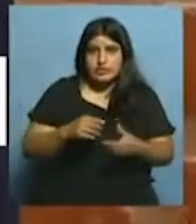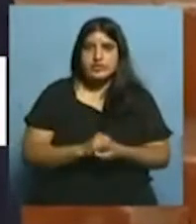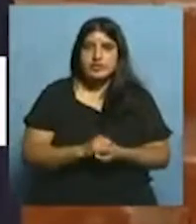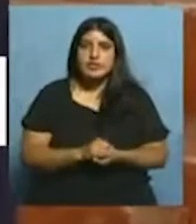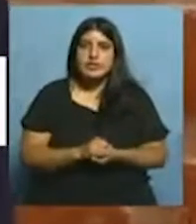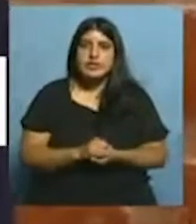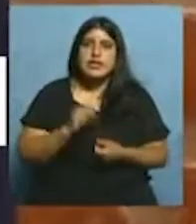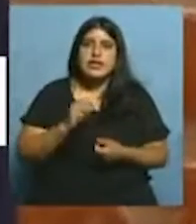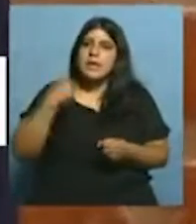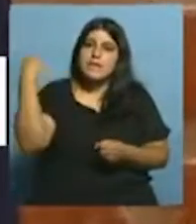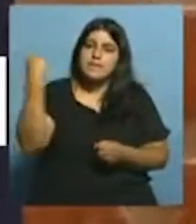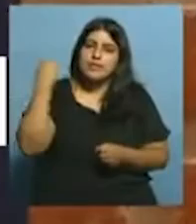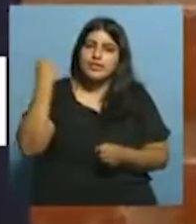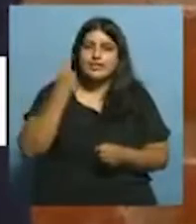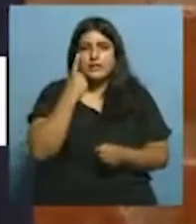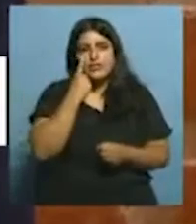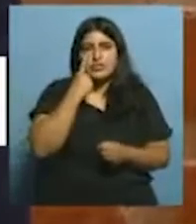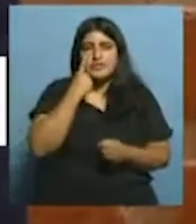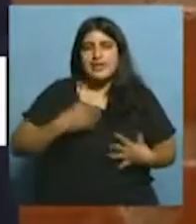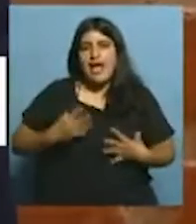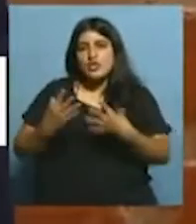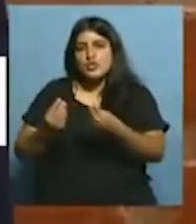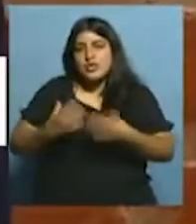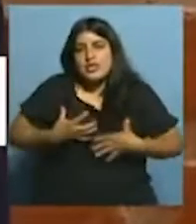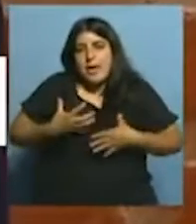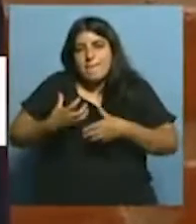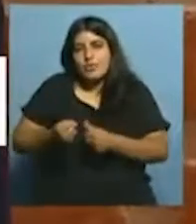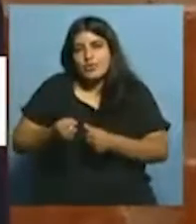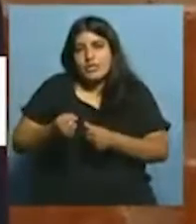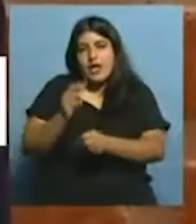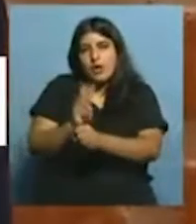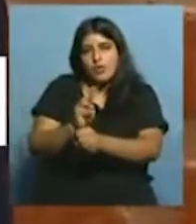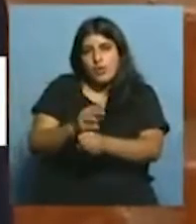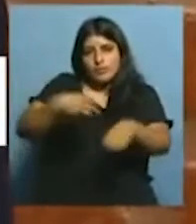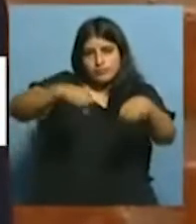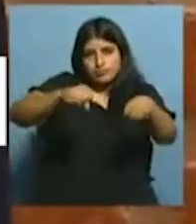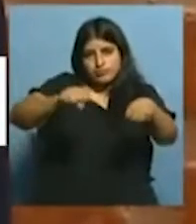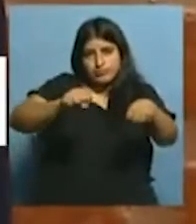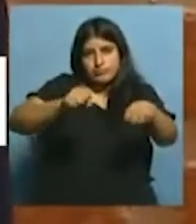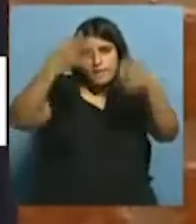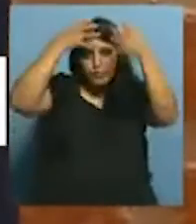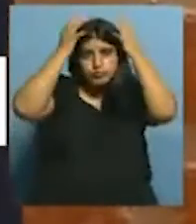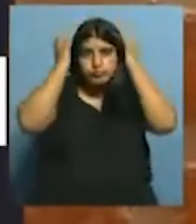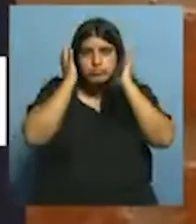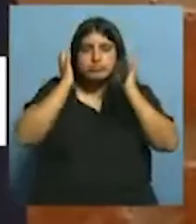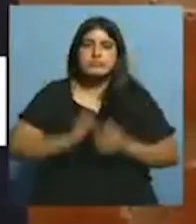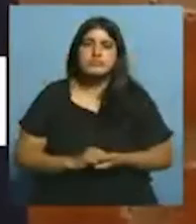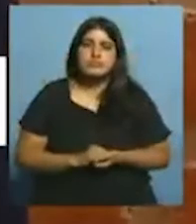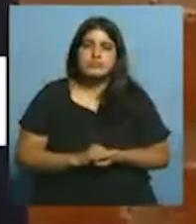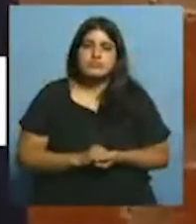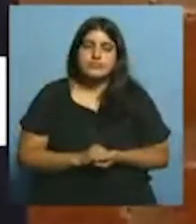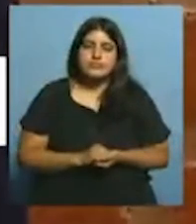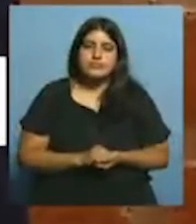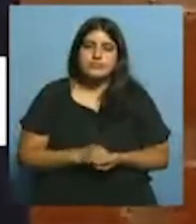esa pata importante que es el trabajo de las diferentes municipalidades de la provincia en brindar mayores